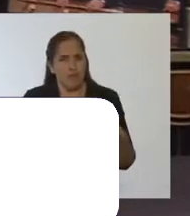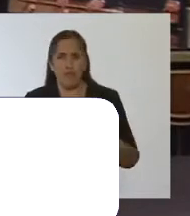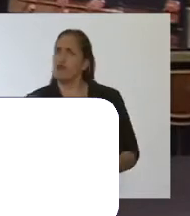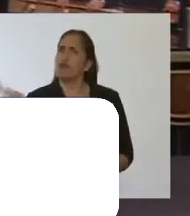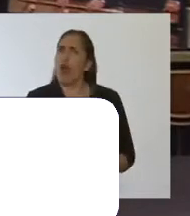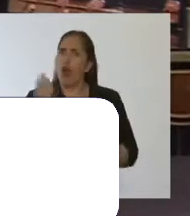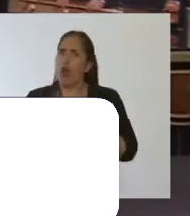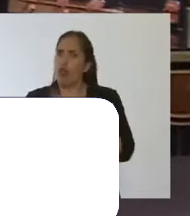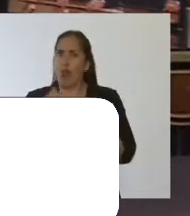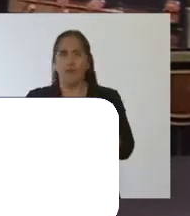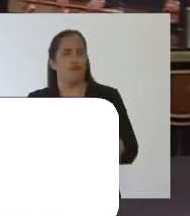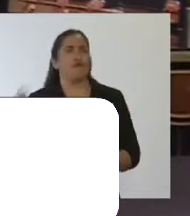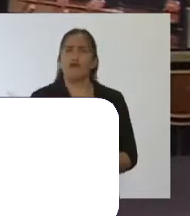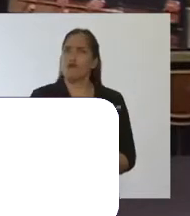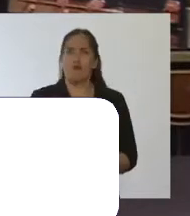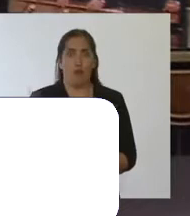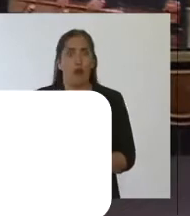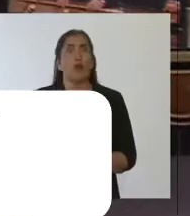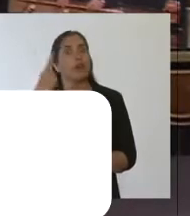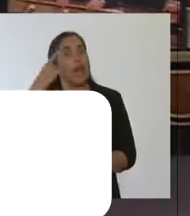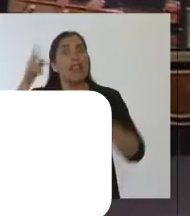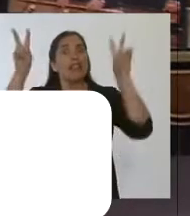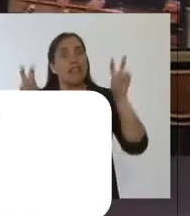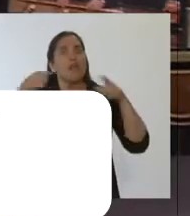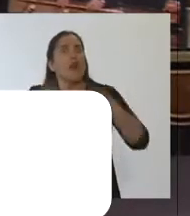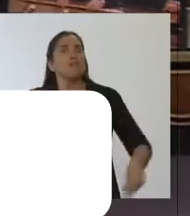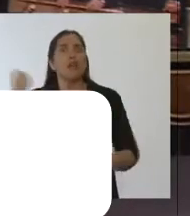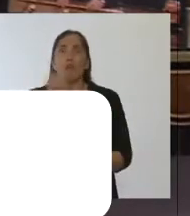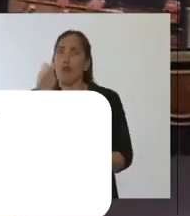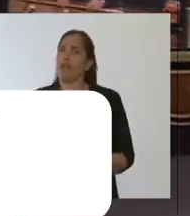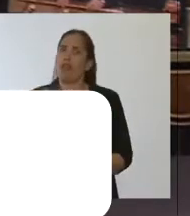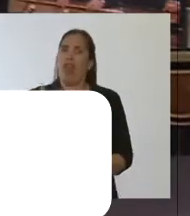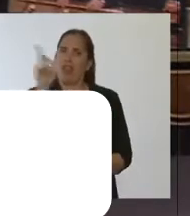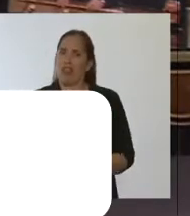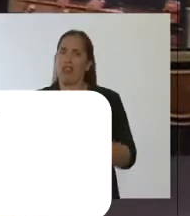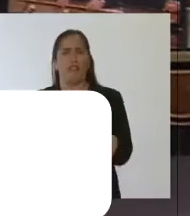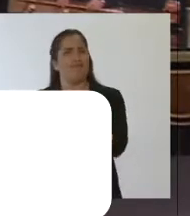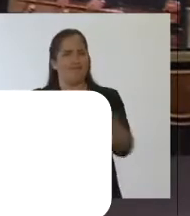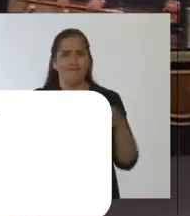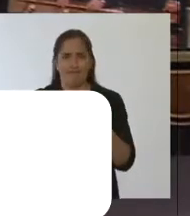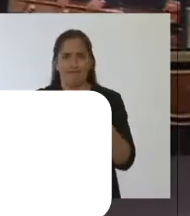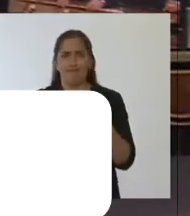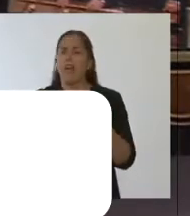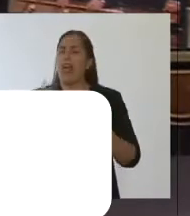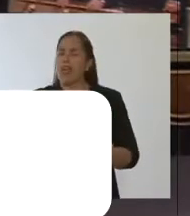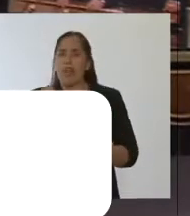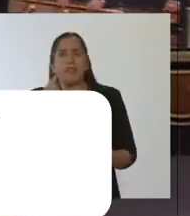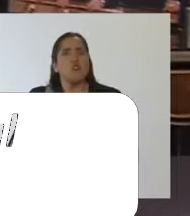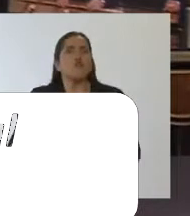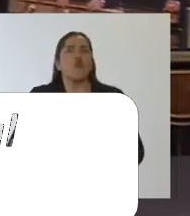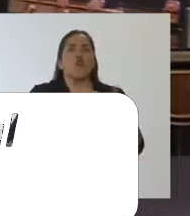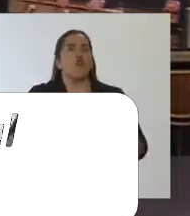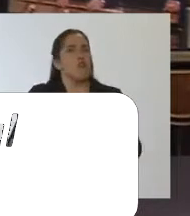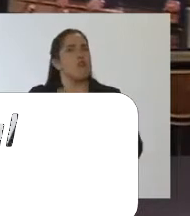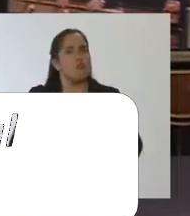vez más que en los temas importantes estamos unidos. Atravesamos dificultades. Vamos a